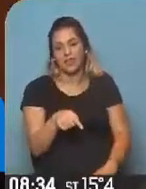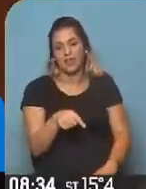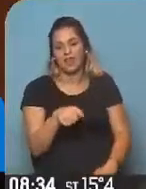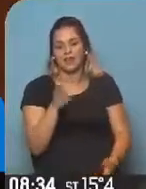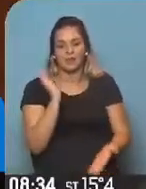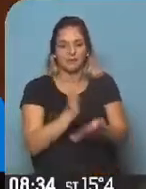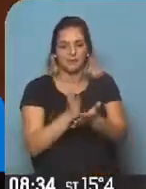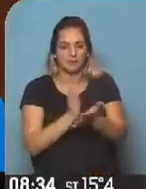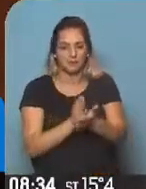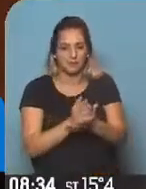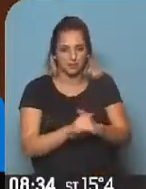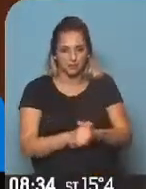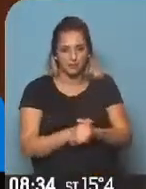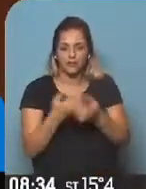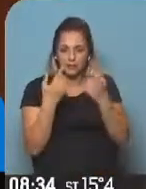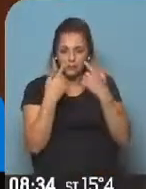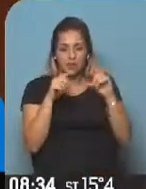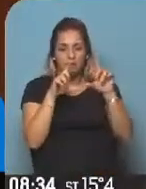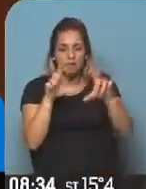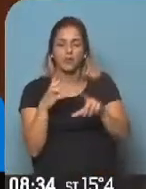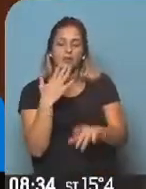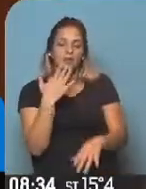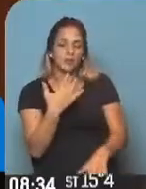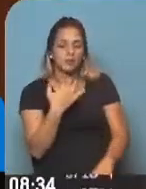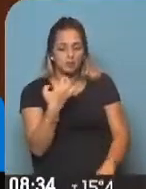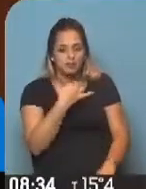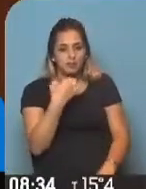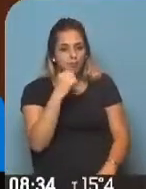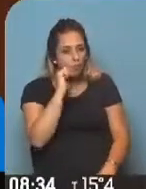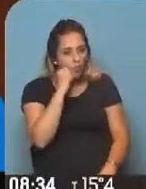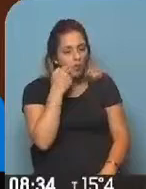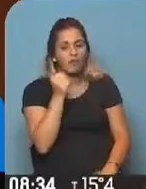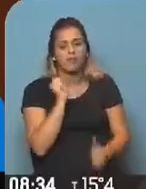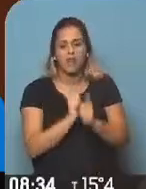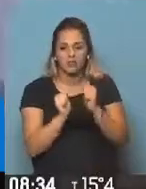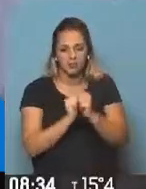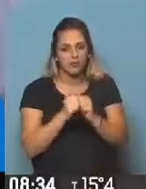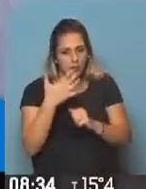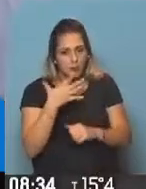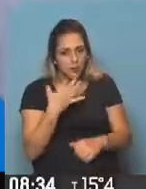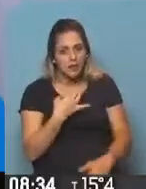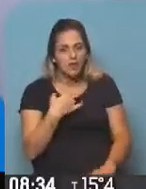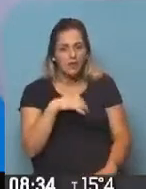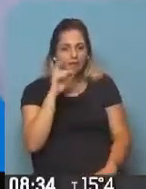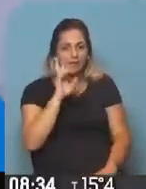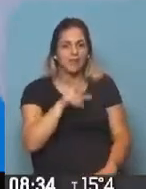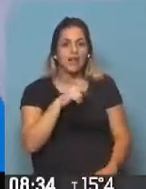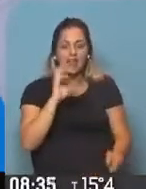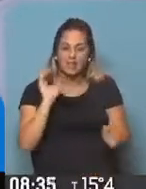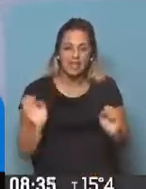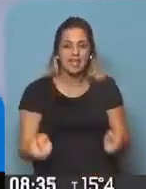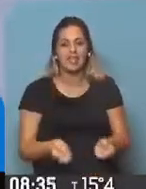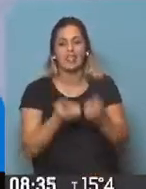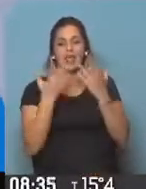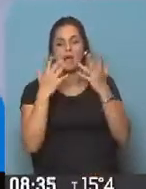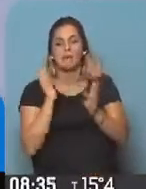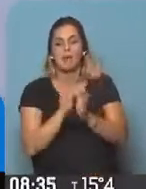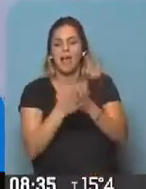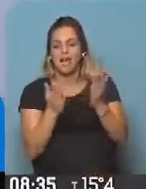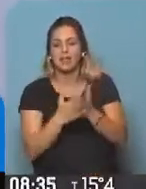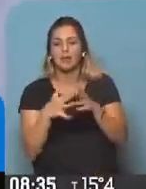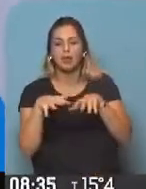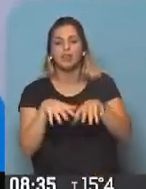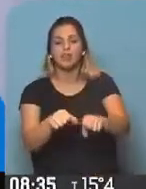militar no las fotografías son asombrosas s son crónicas absolutas la historia y mira mira la quema de libros está la dictadura de videla